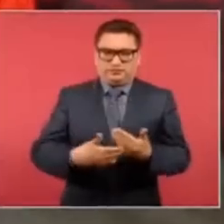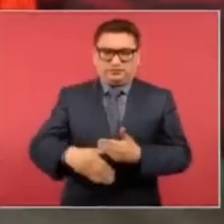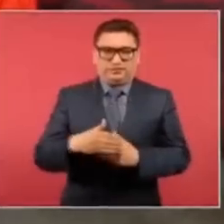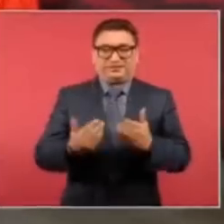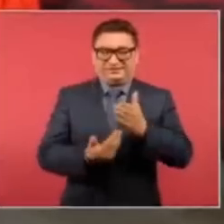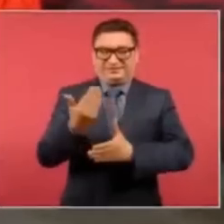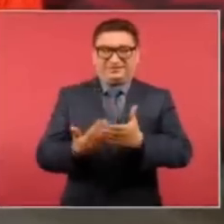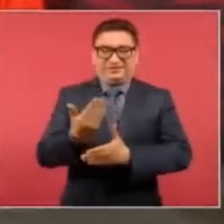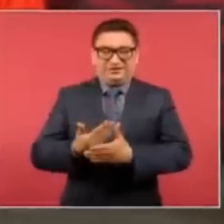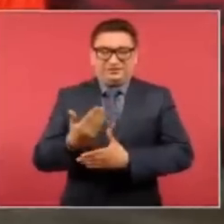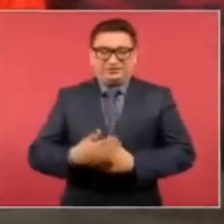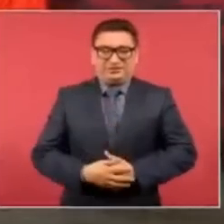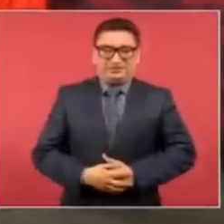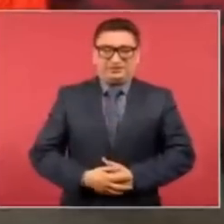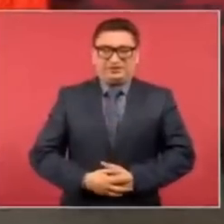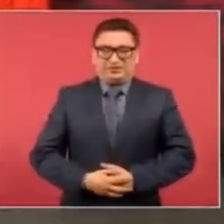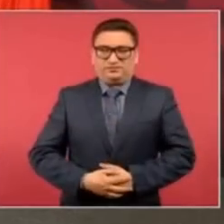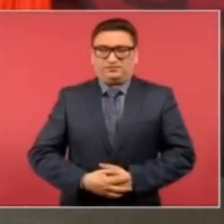mañaneras.